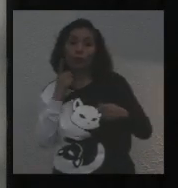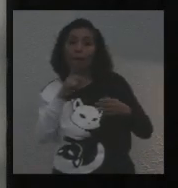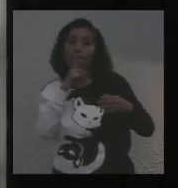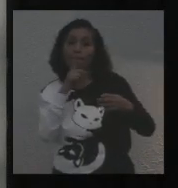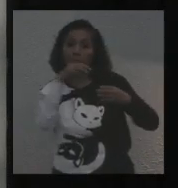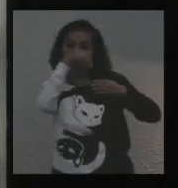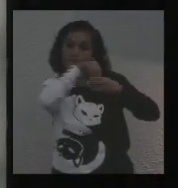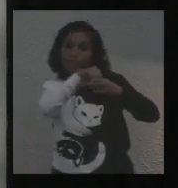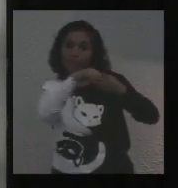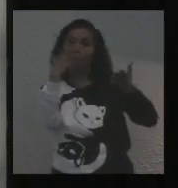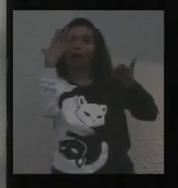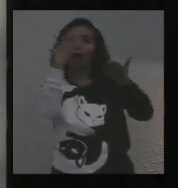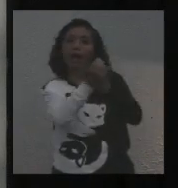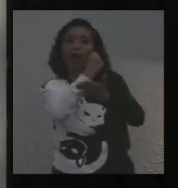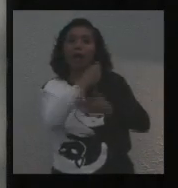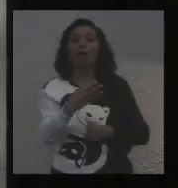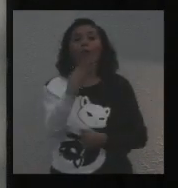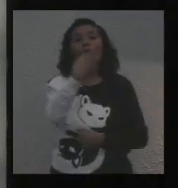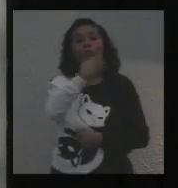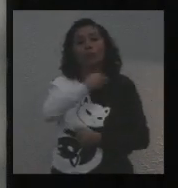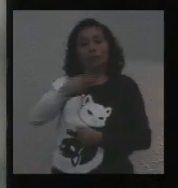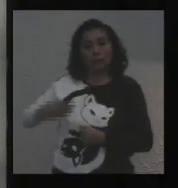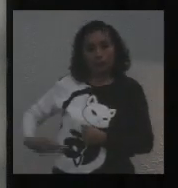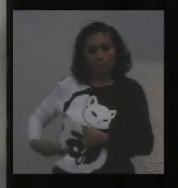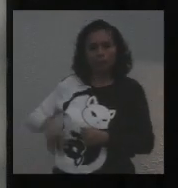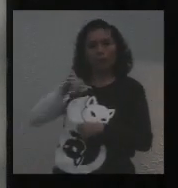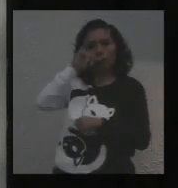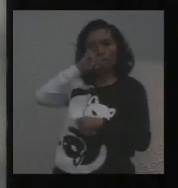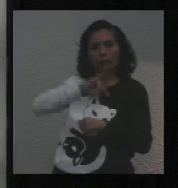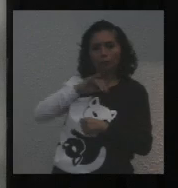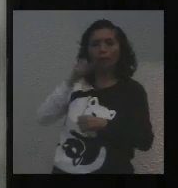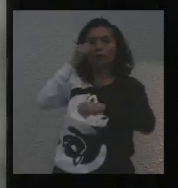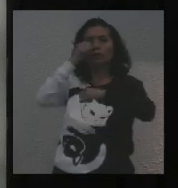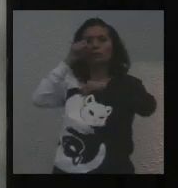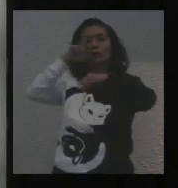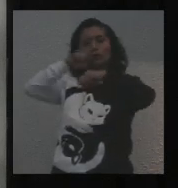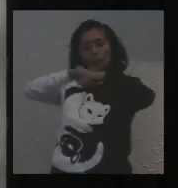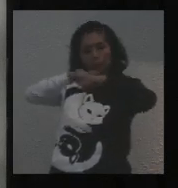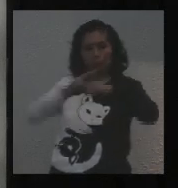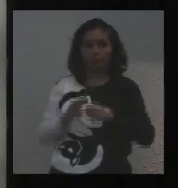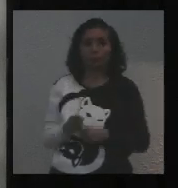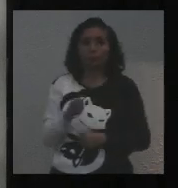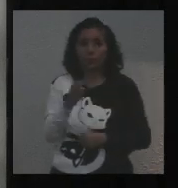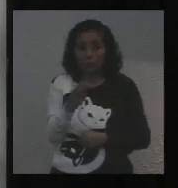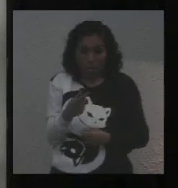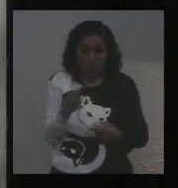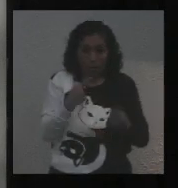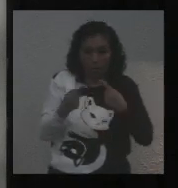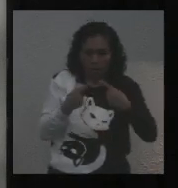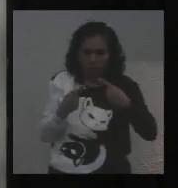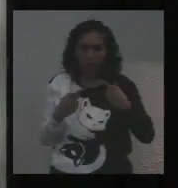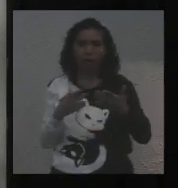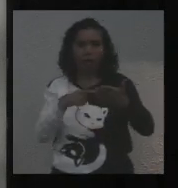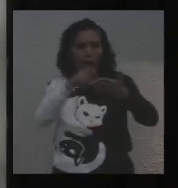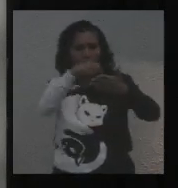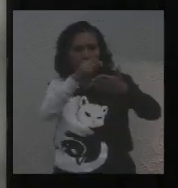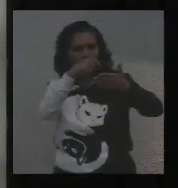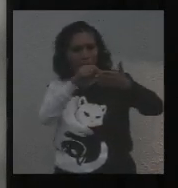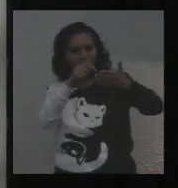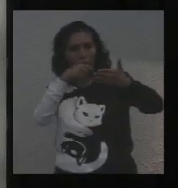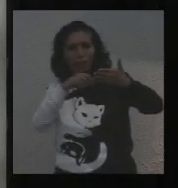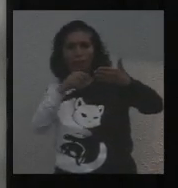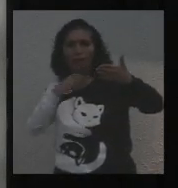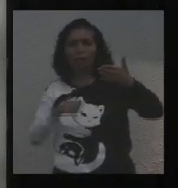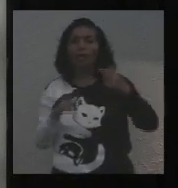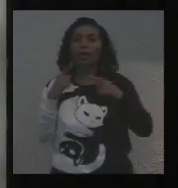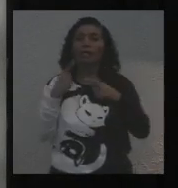a mayoría de voto un presidente, un vicepresidente y un secretario, quienes procederán al estudio y dictamen de la elección,